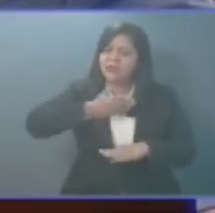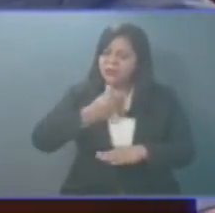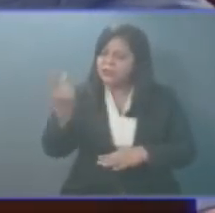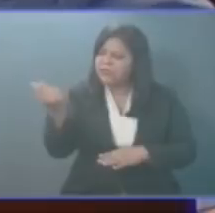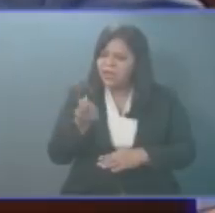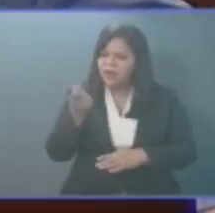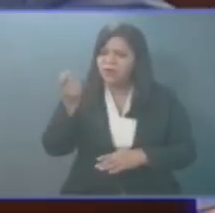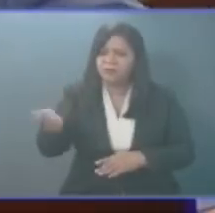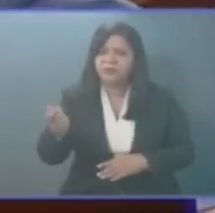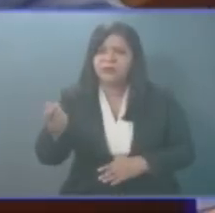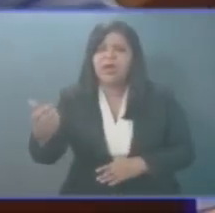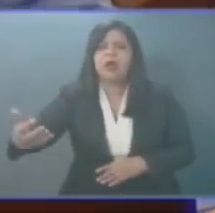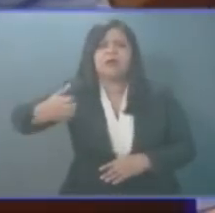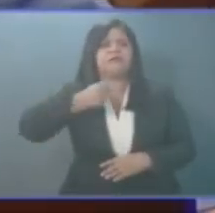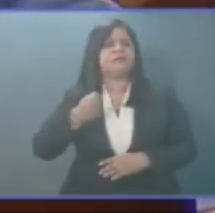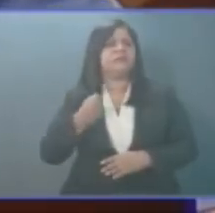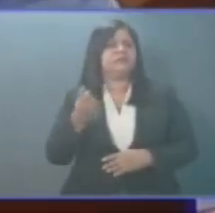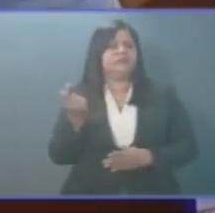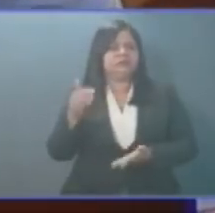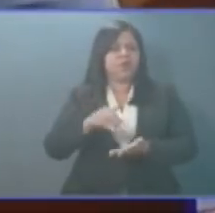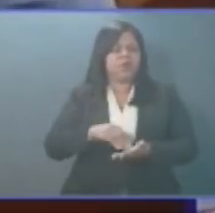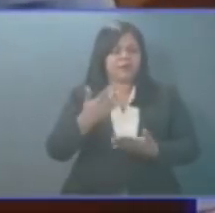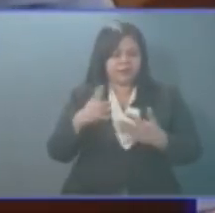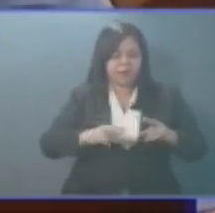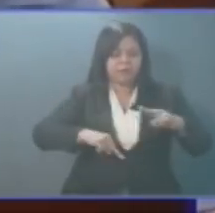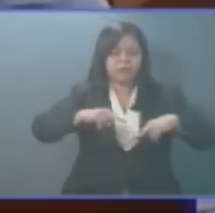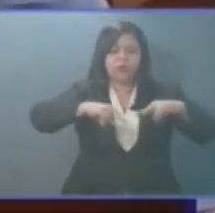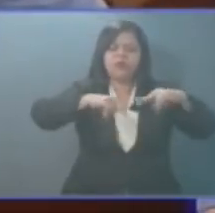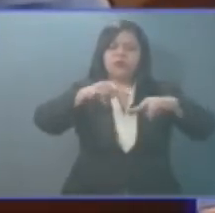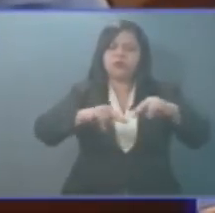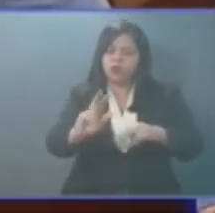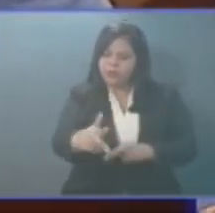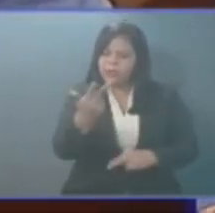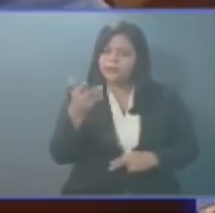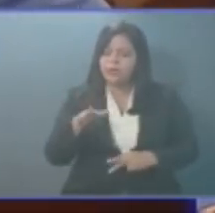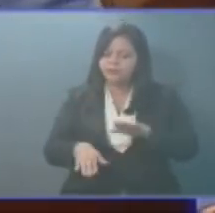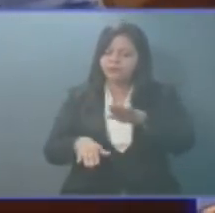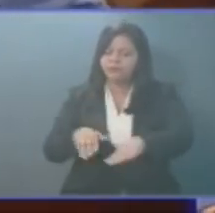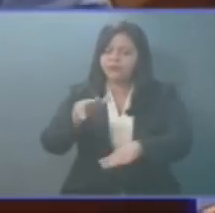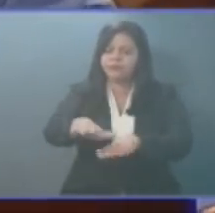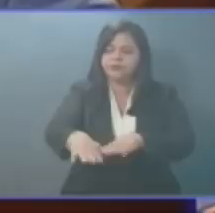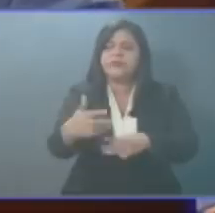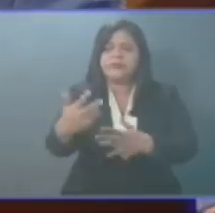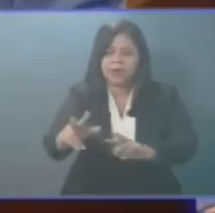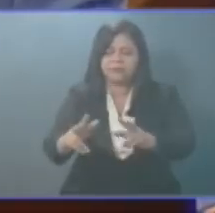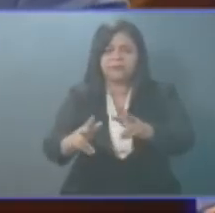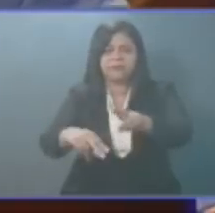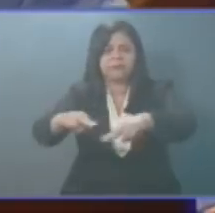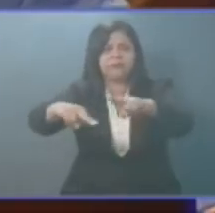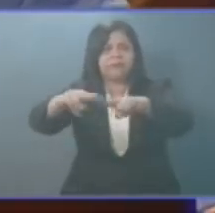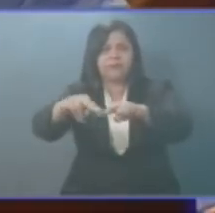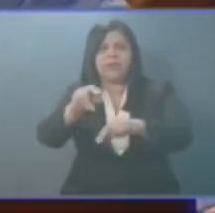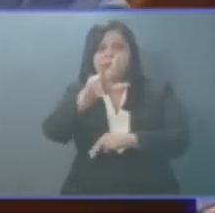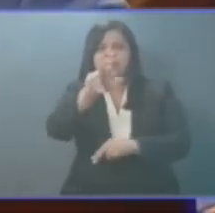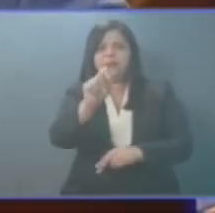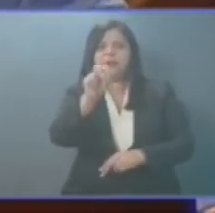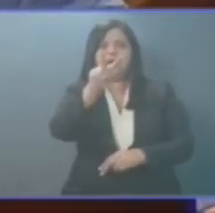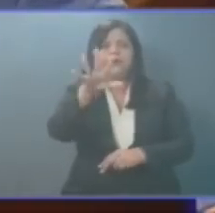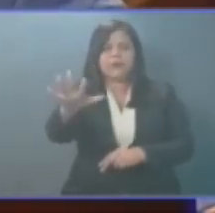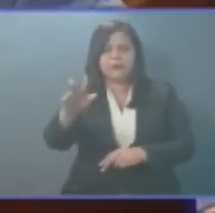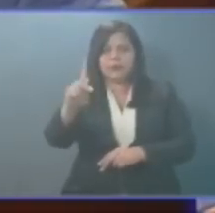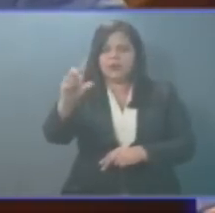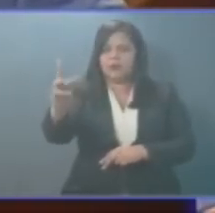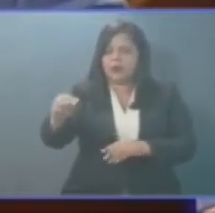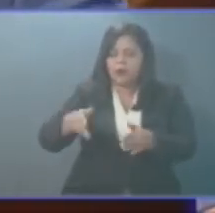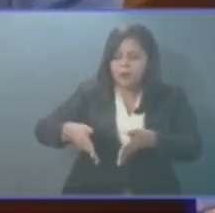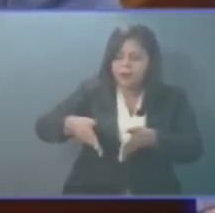como anticipo y ya estamos construyendo el segmento 3 de este proyecto, de 3.25 kilómetros de carretera